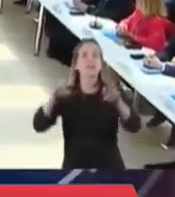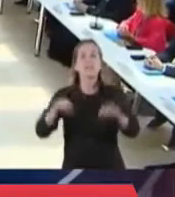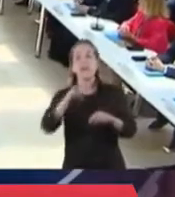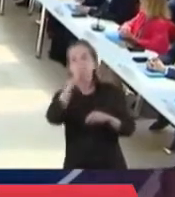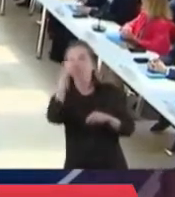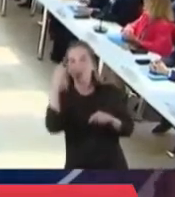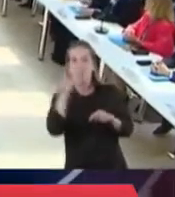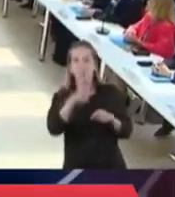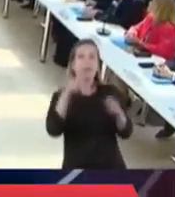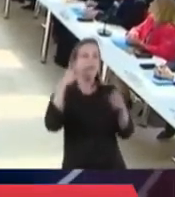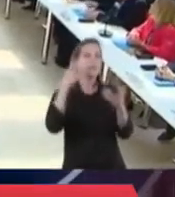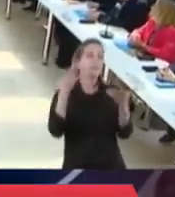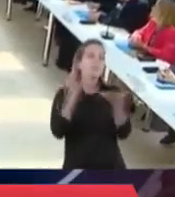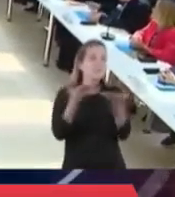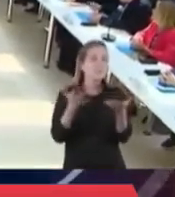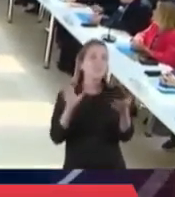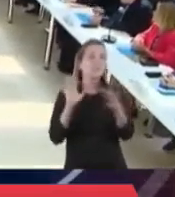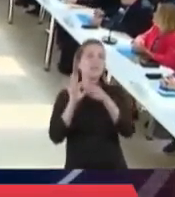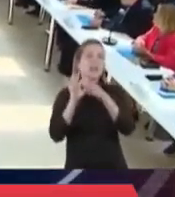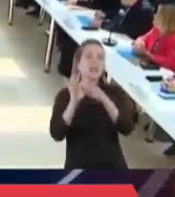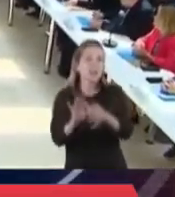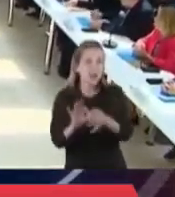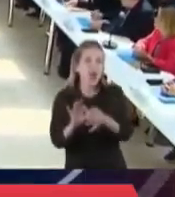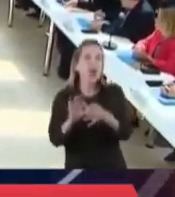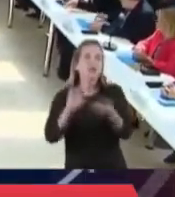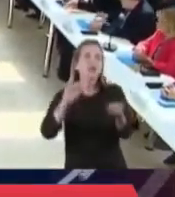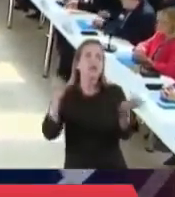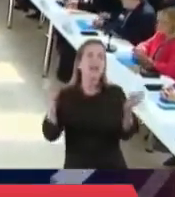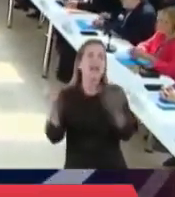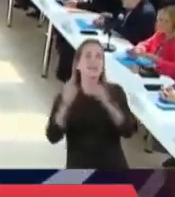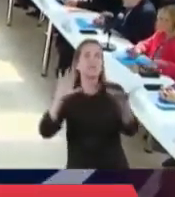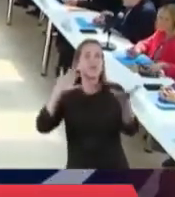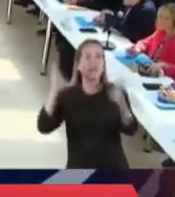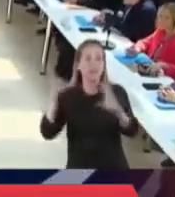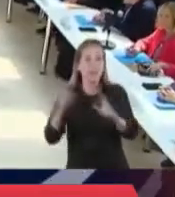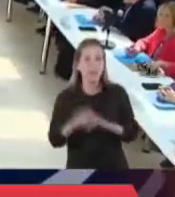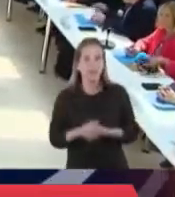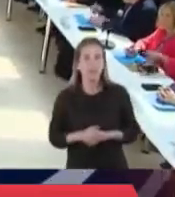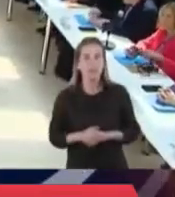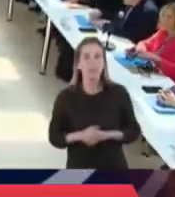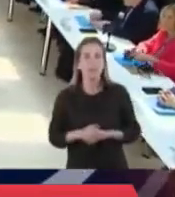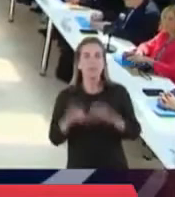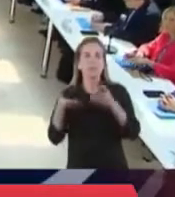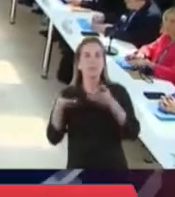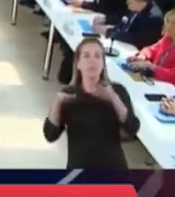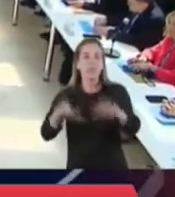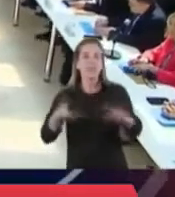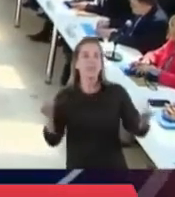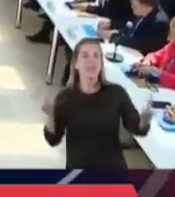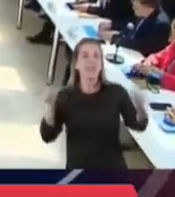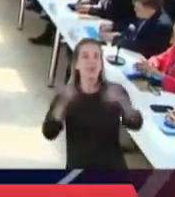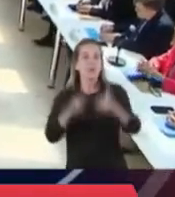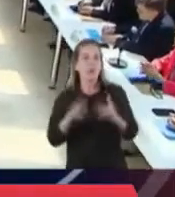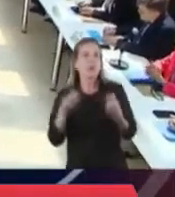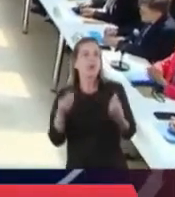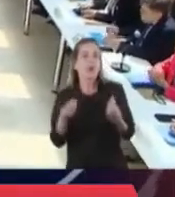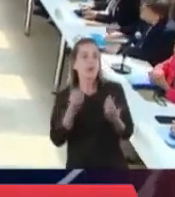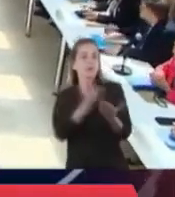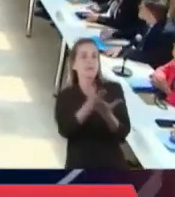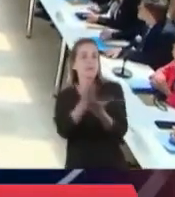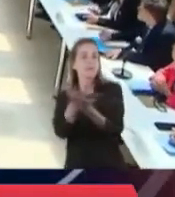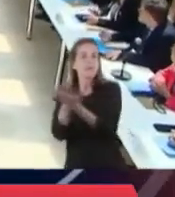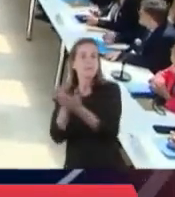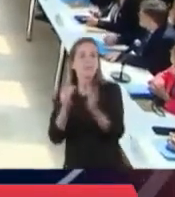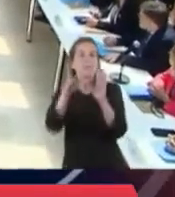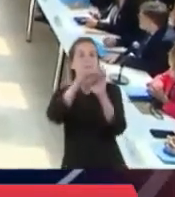clima en el mundo y especialmente en esta zona, sobre todo algo que también habló mucho Lula da Silva en la campaña, que tiene que ver